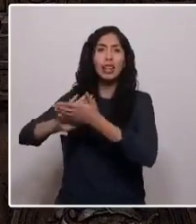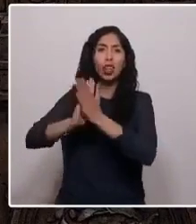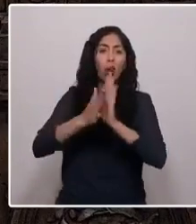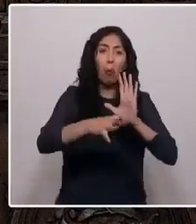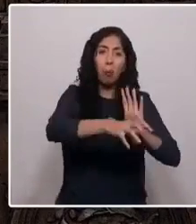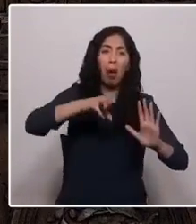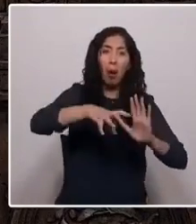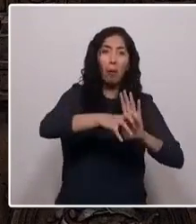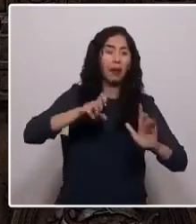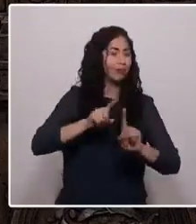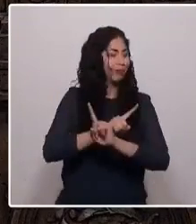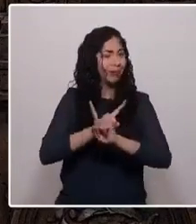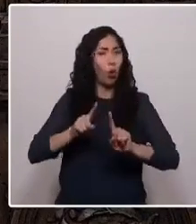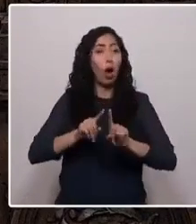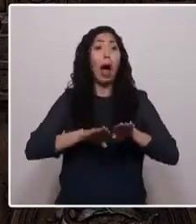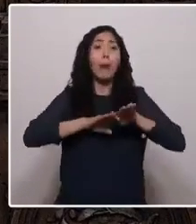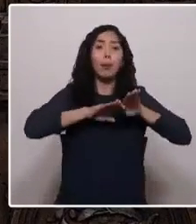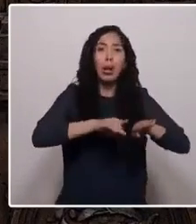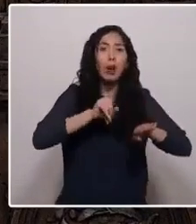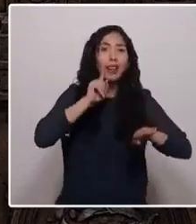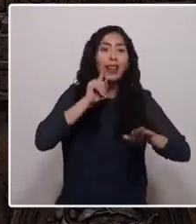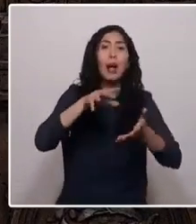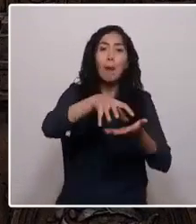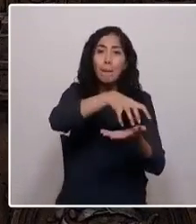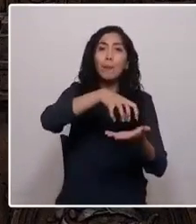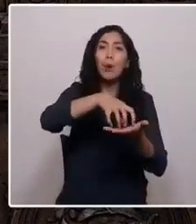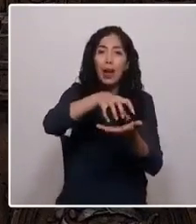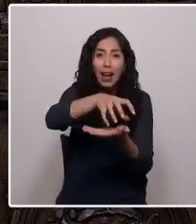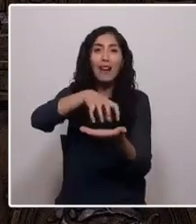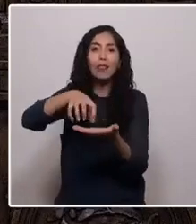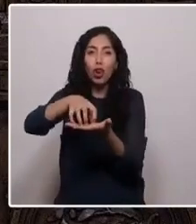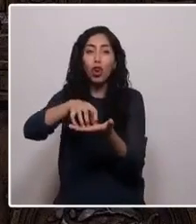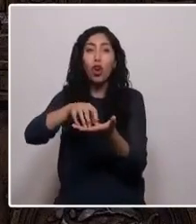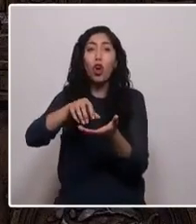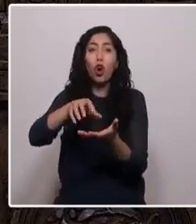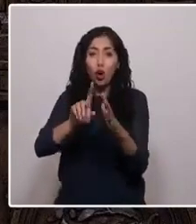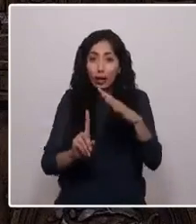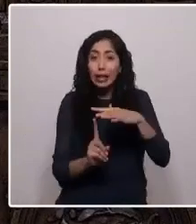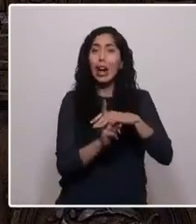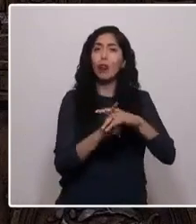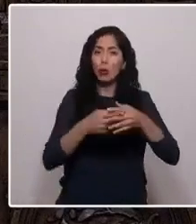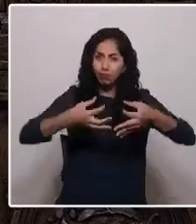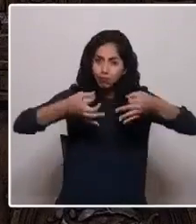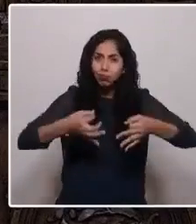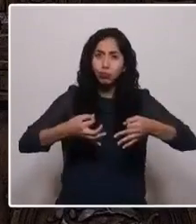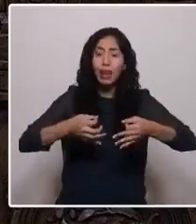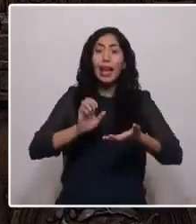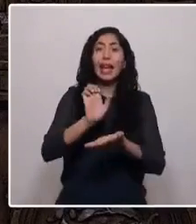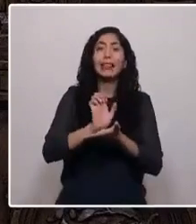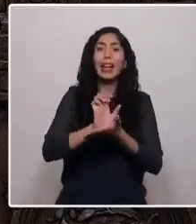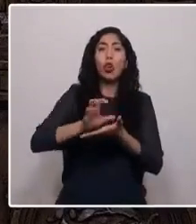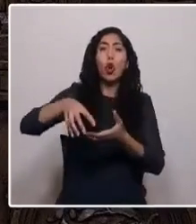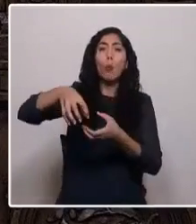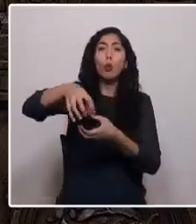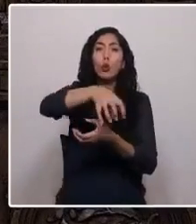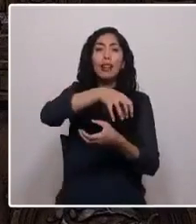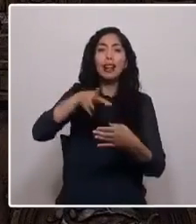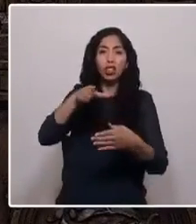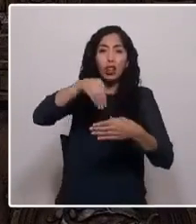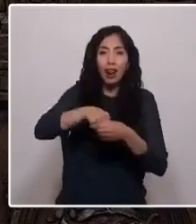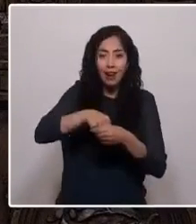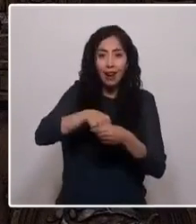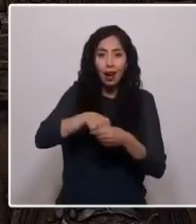apoyaremos a los pueblos y naciones preexistentes para garantizar un estado plurinacional pero sabemos que no puede ser